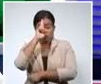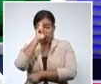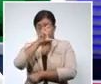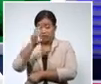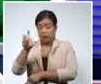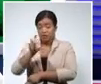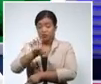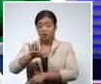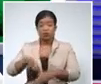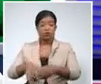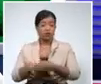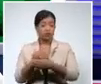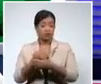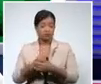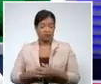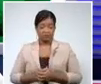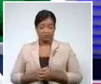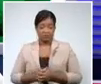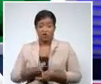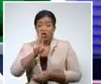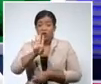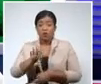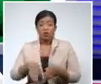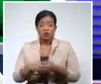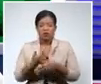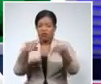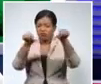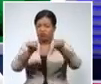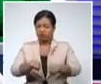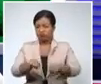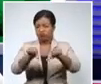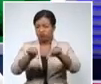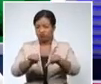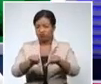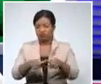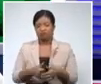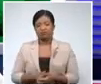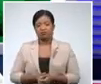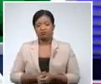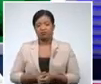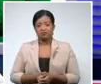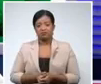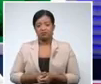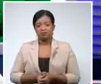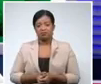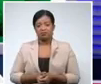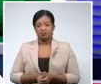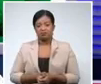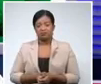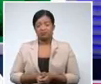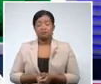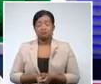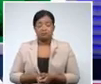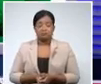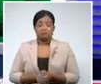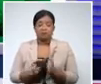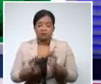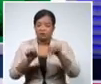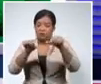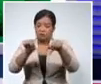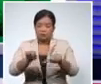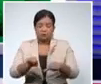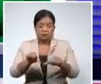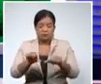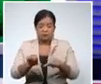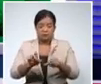5 días, de ellos 4 en terapia intensiva, pues hace una bradicardia extrema que no responde a los medicamentos, seguido de